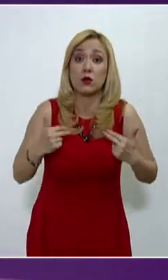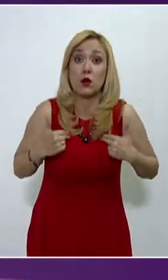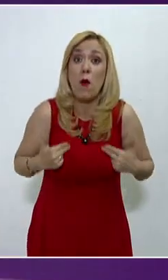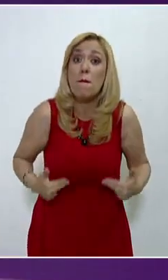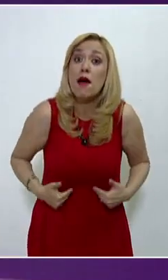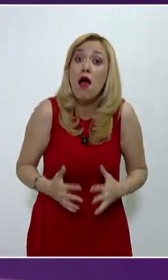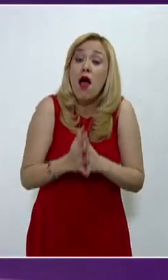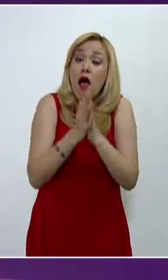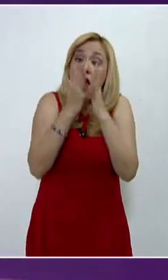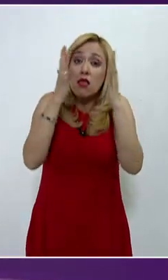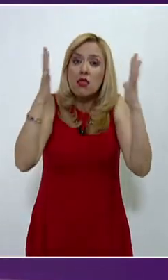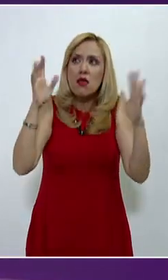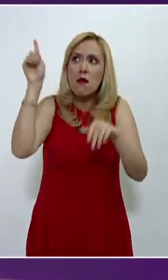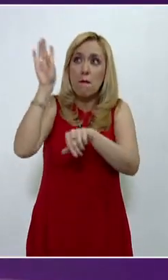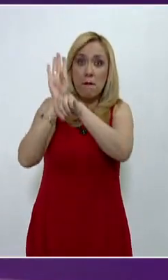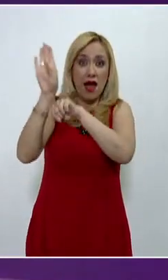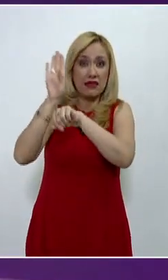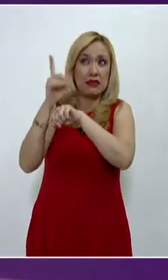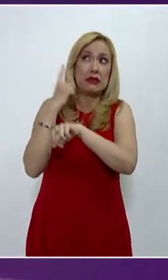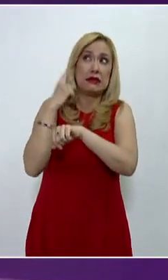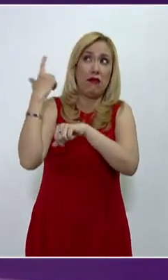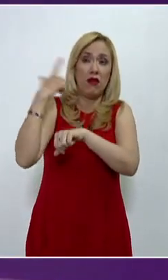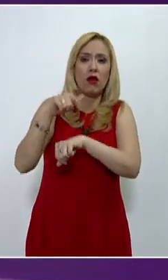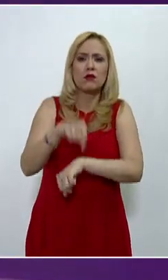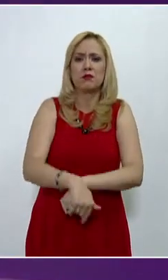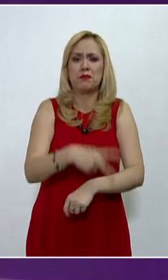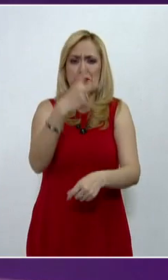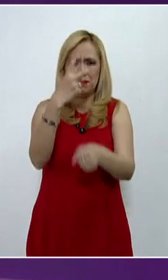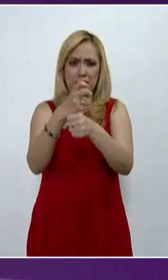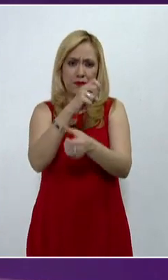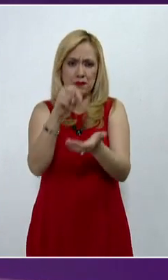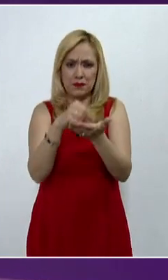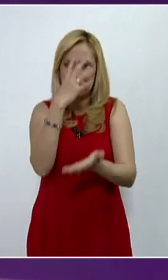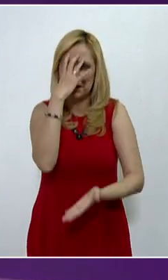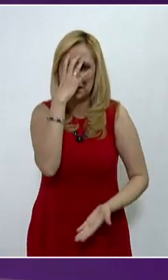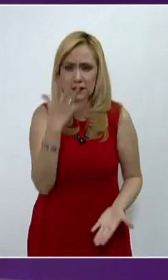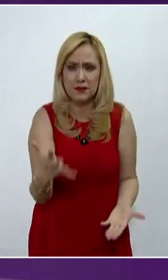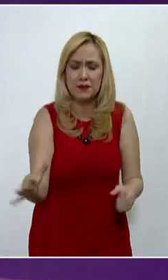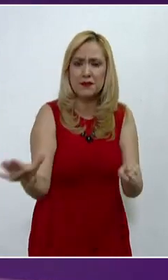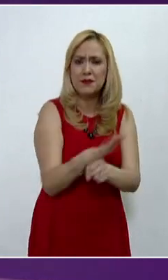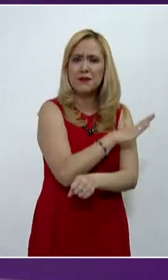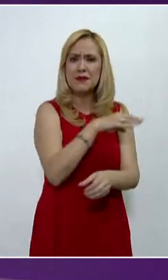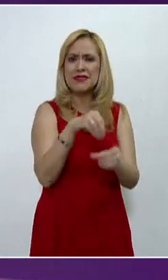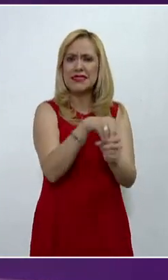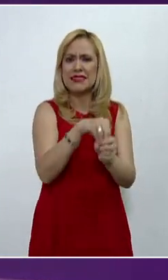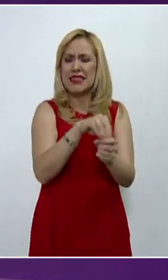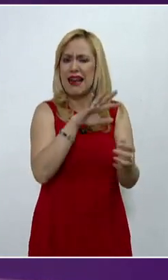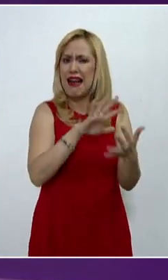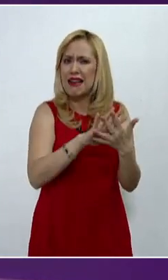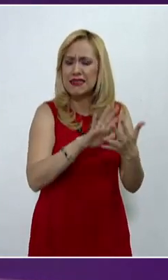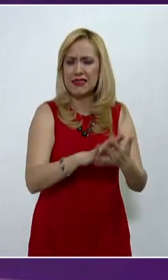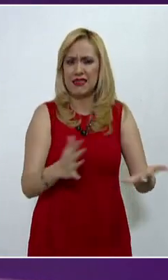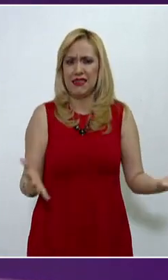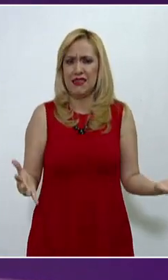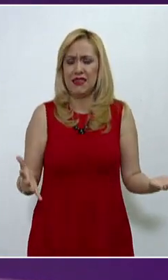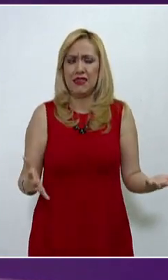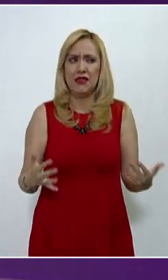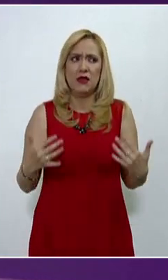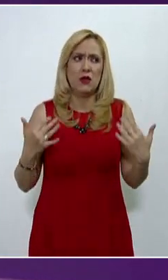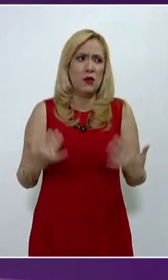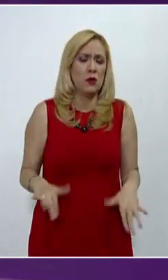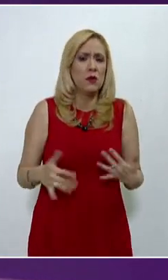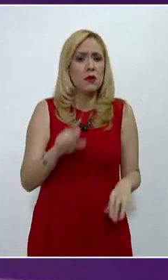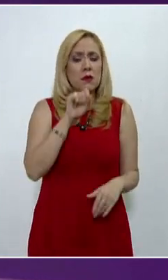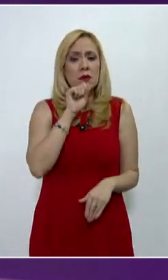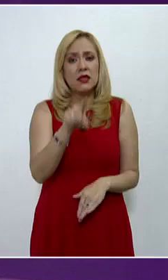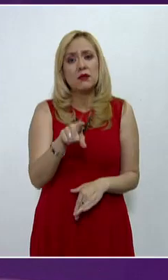es después de Brasil el peor país en sobrepoblación, ¿no? En penitenciaria. Entonces, y también